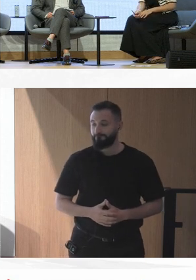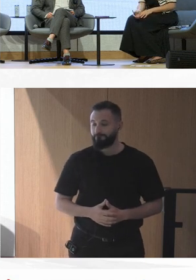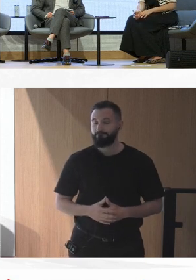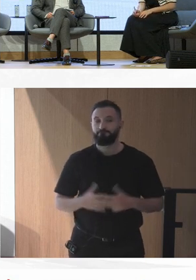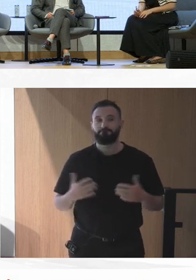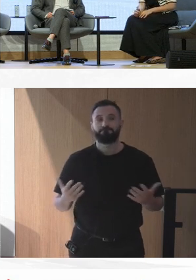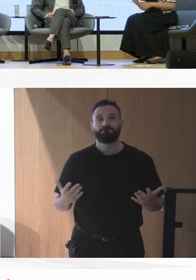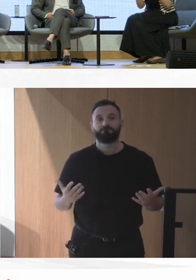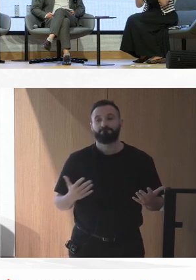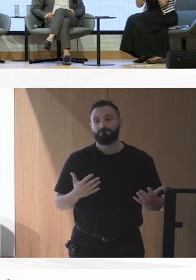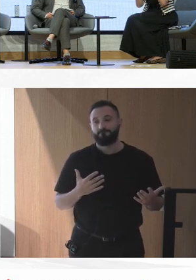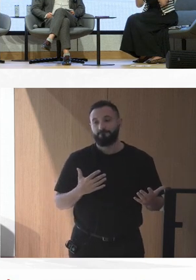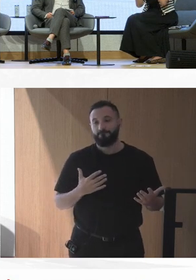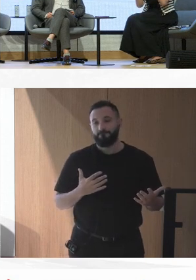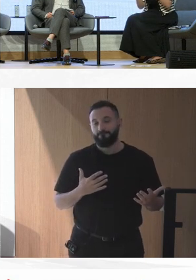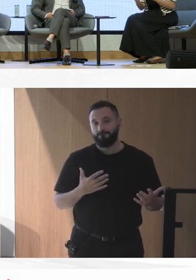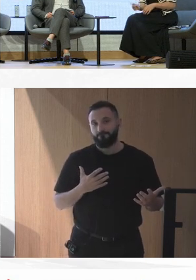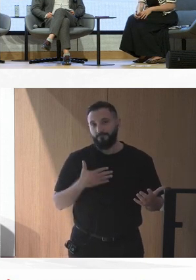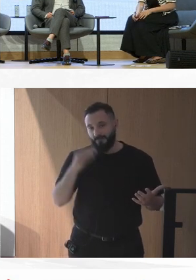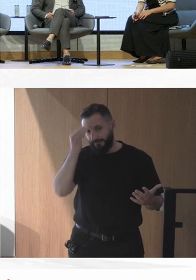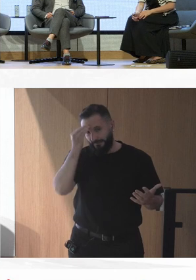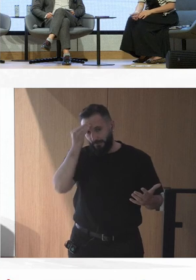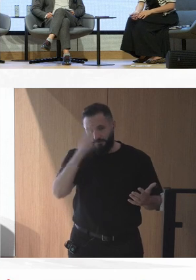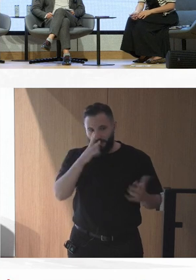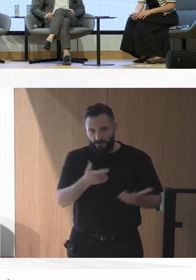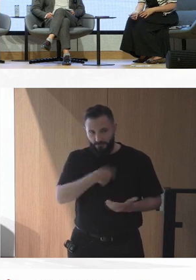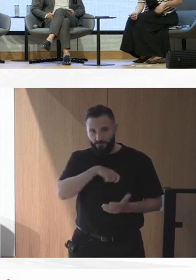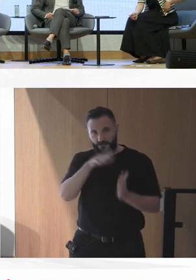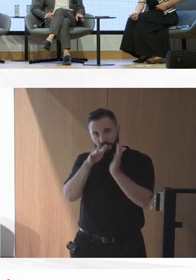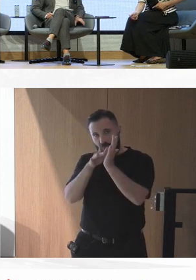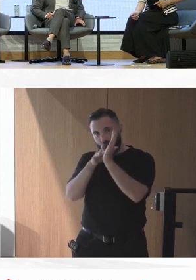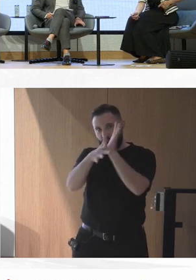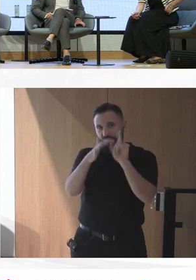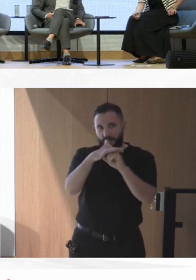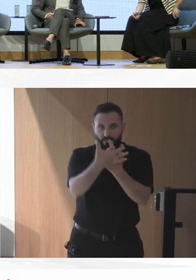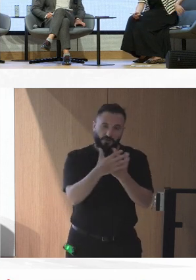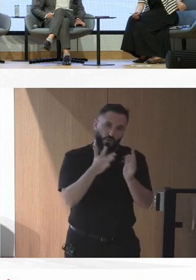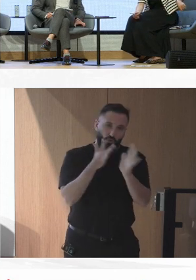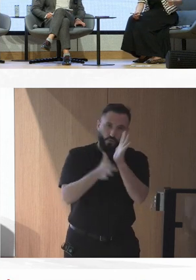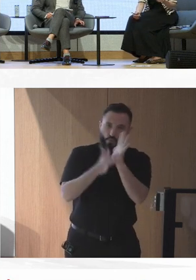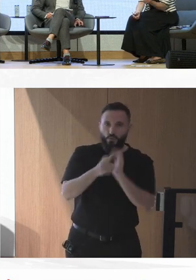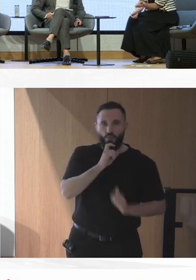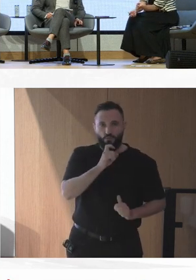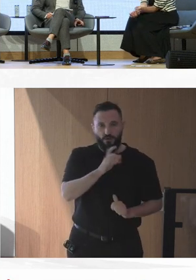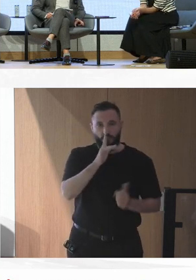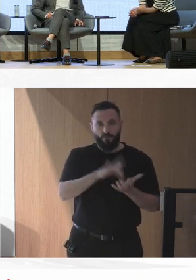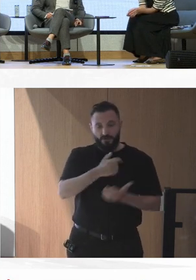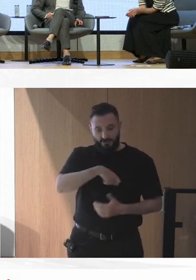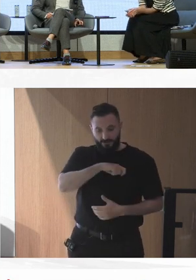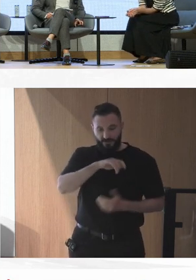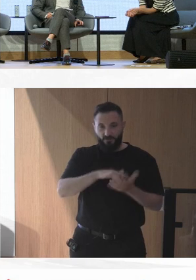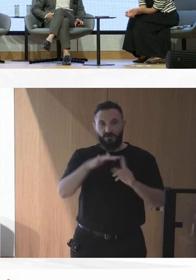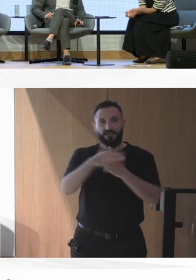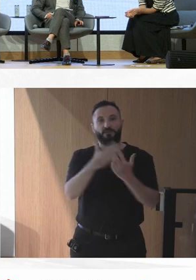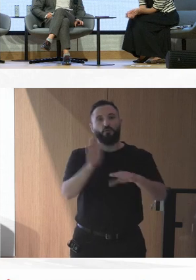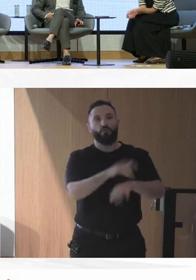Yo creo, pero lo que pasa es que claro, es difícil definir la situación. En España ya pasa, ¿no? Porque en España tenemos una causa de inimputabilidad